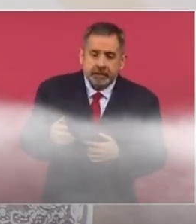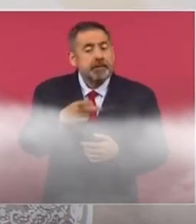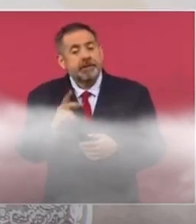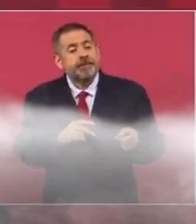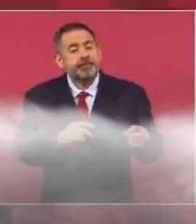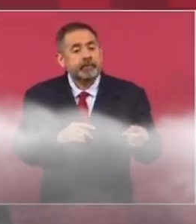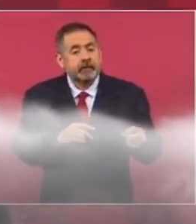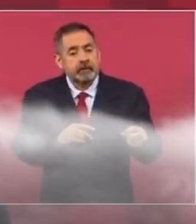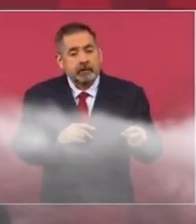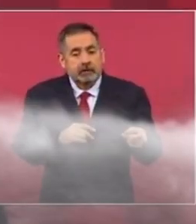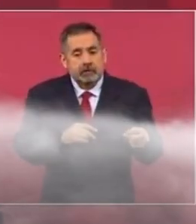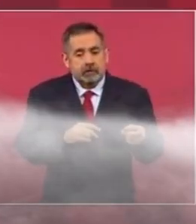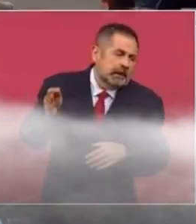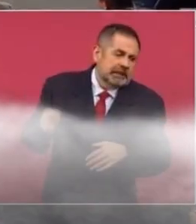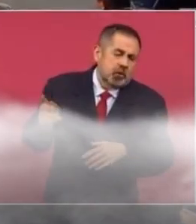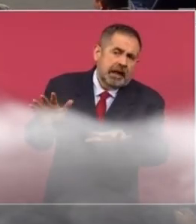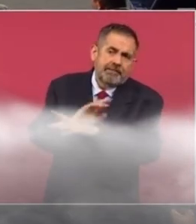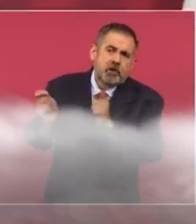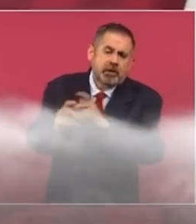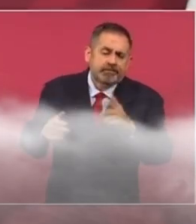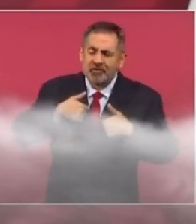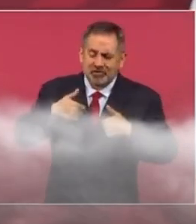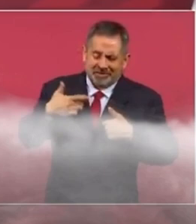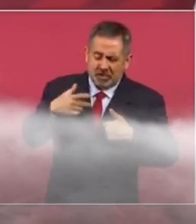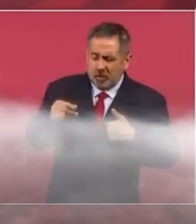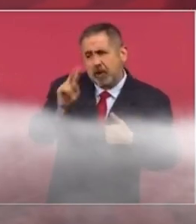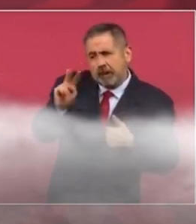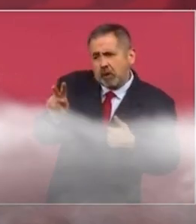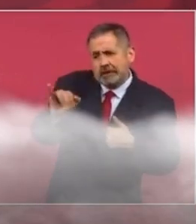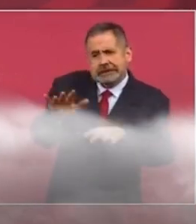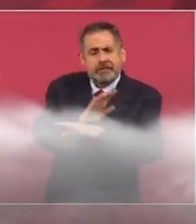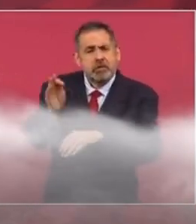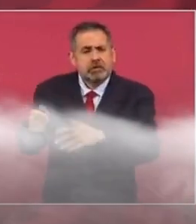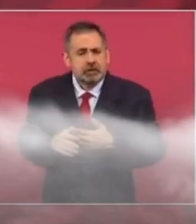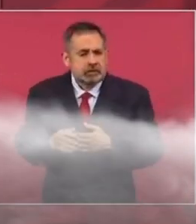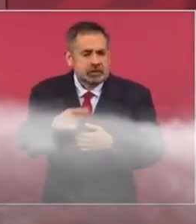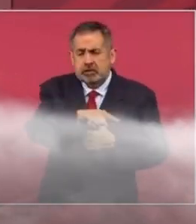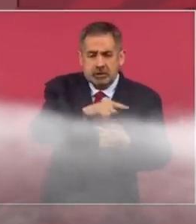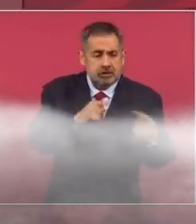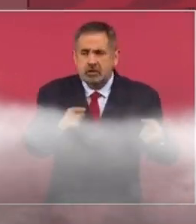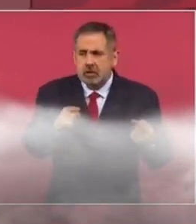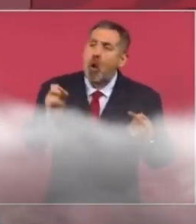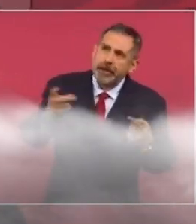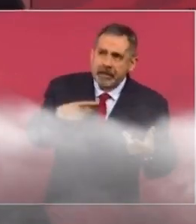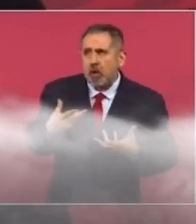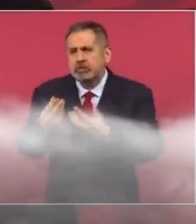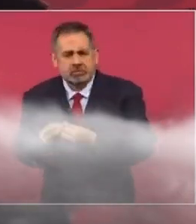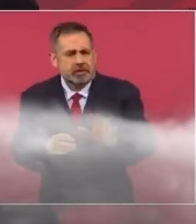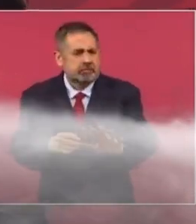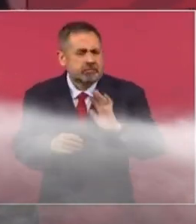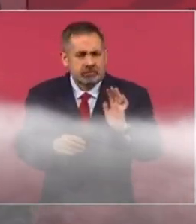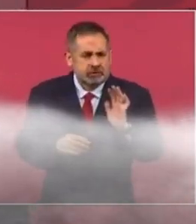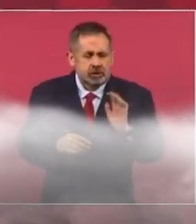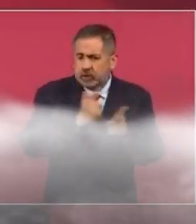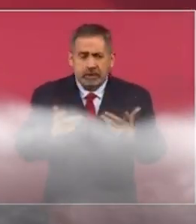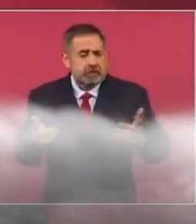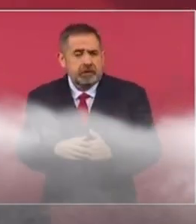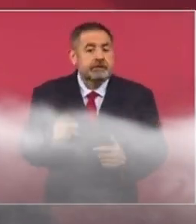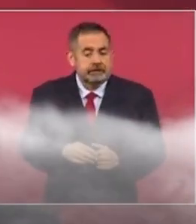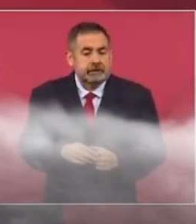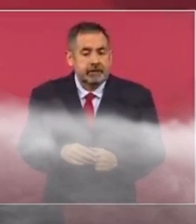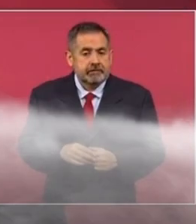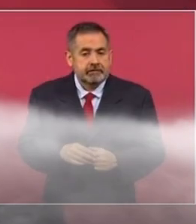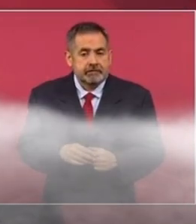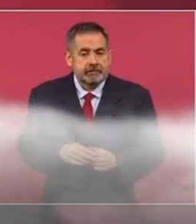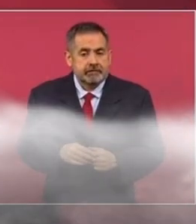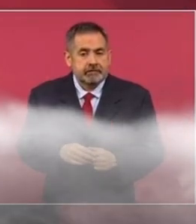que esté uno de acuerdo o no esté uno convencido. No tiene uno por qué adherirse, sumarse a ningún movimiento si uno tiene un pensamiento distinto. Pero